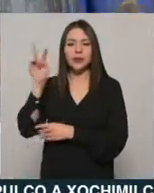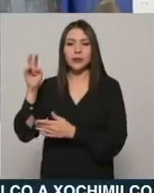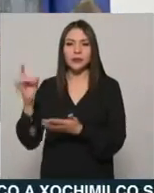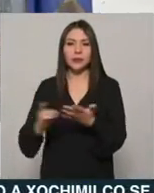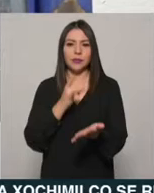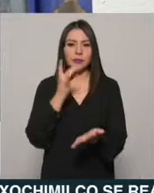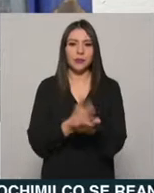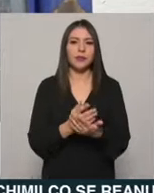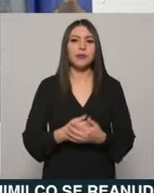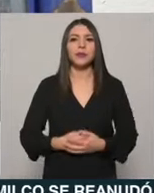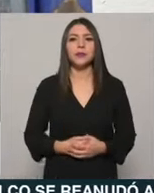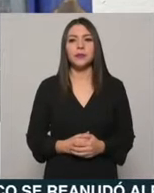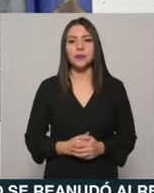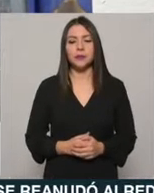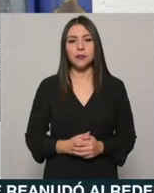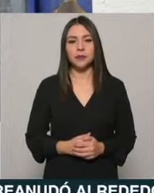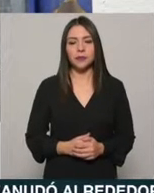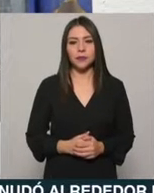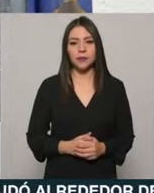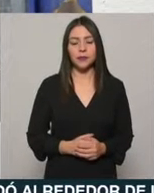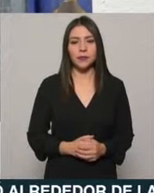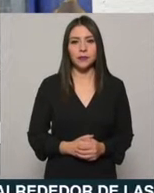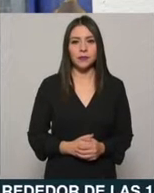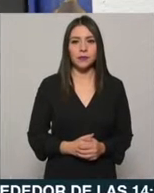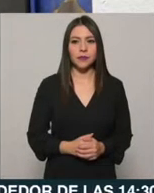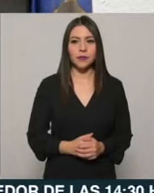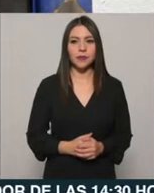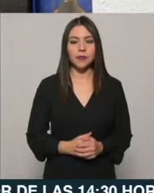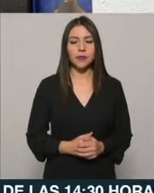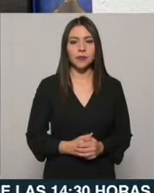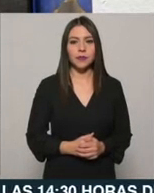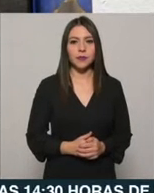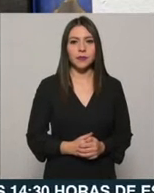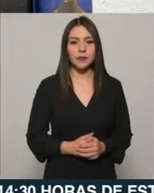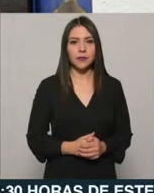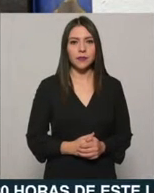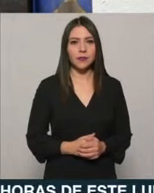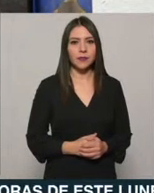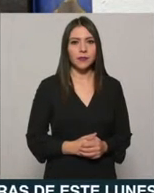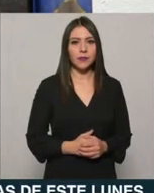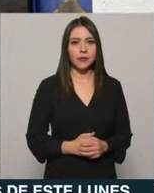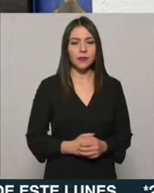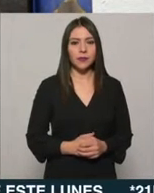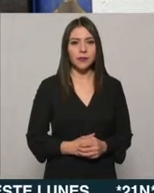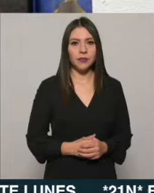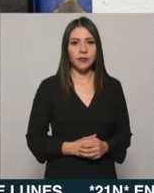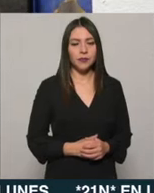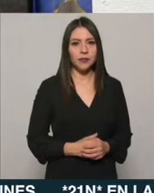Martínez. Información y voz, Alberto Álvarez Santana. 21 Noticias.